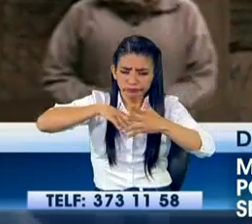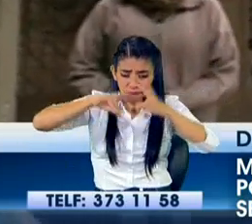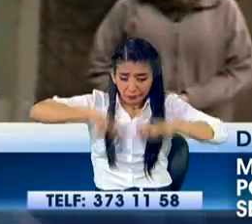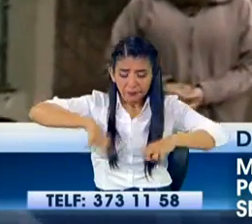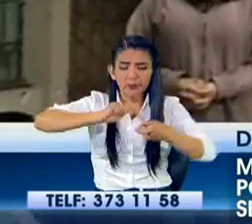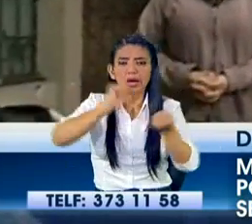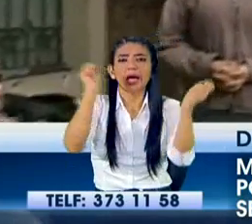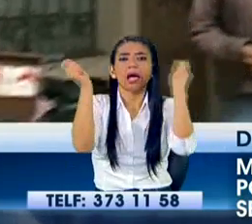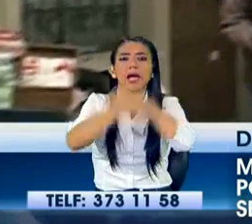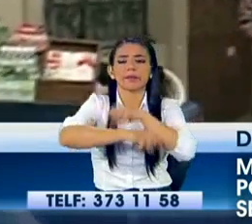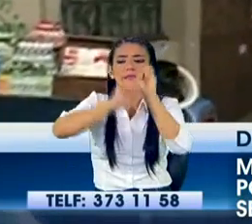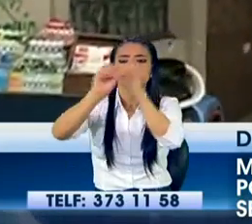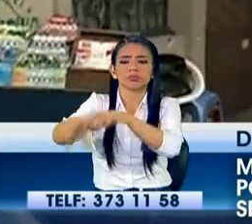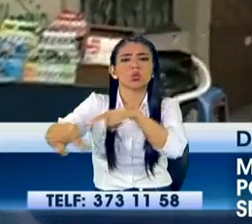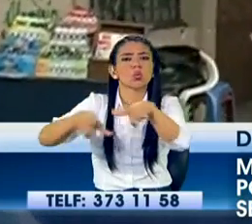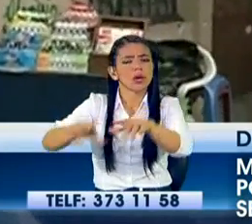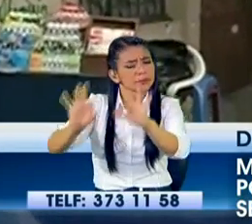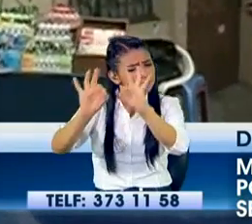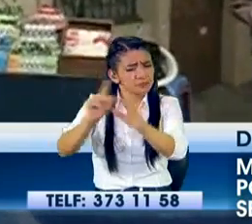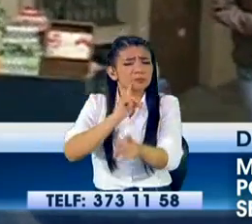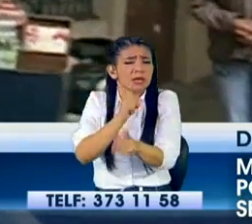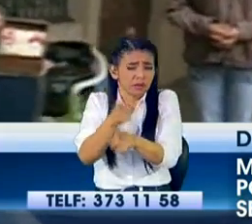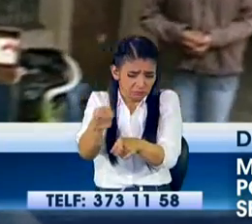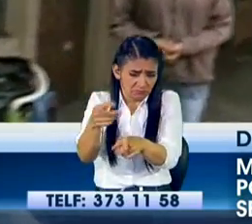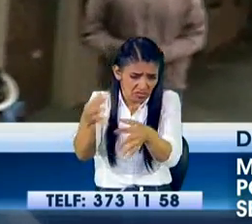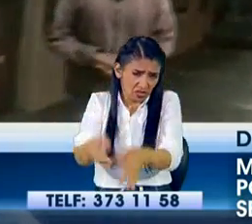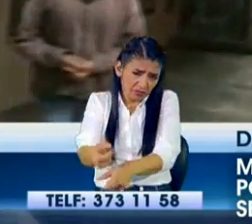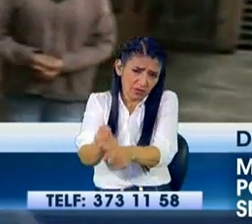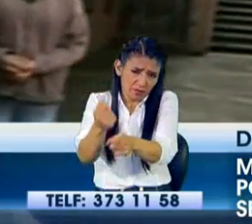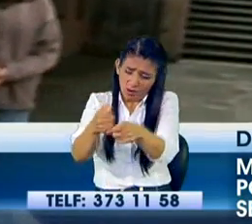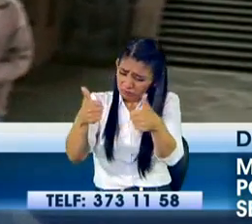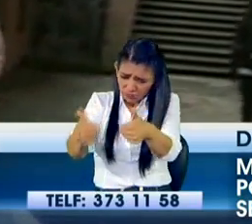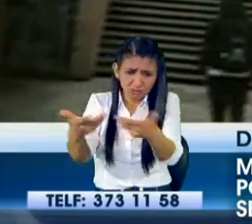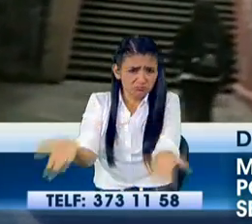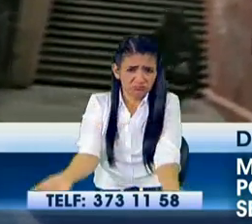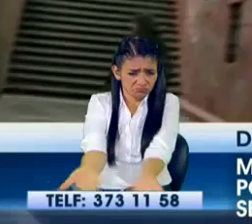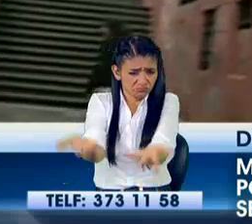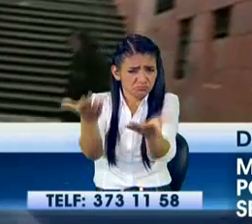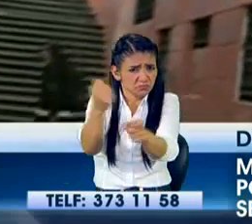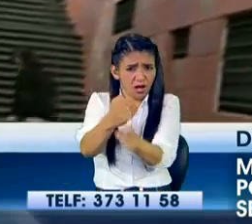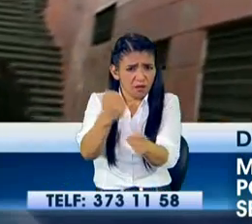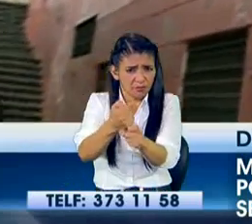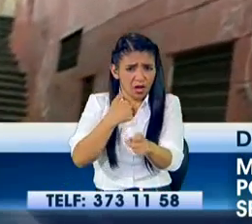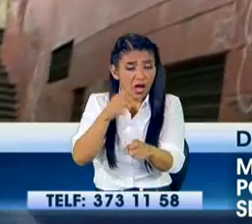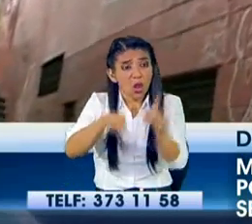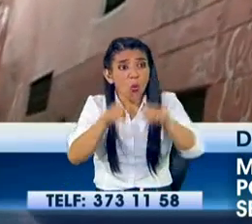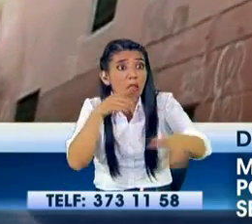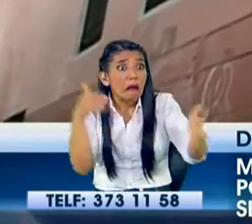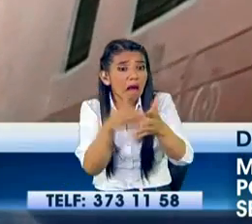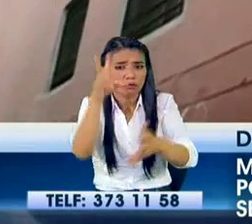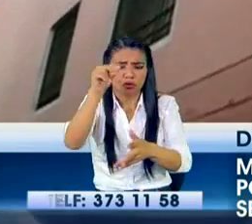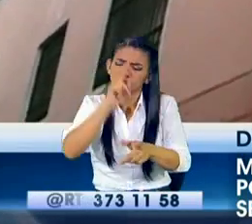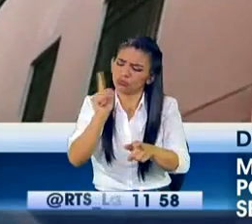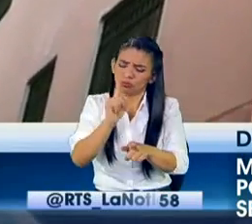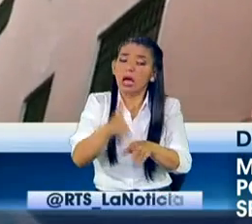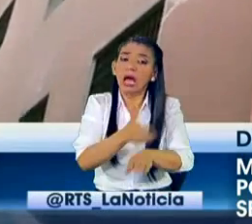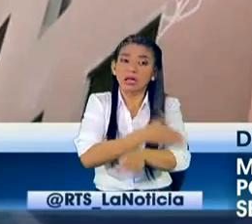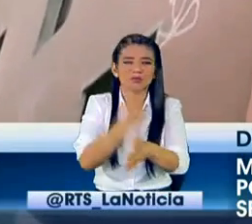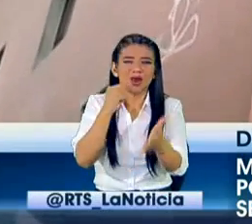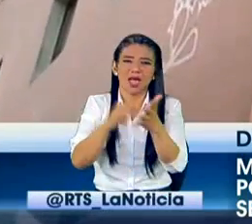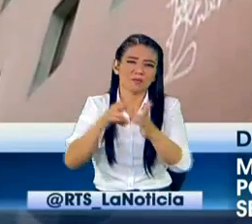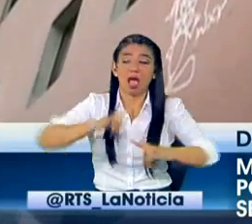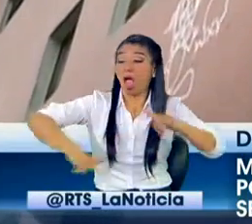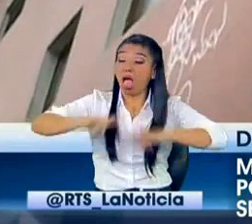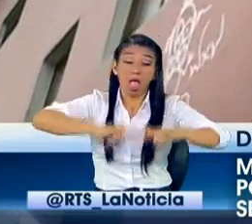los que trabajan dentro del municipio tienen que ir censando, cotizando de barrio en barrio para que ellos saquen el censo dónde es el mejor